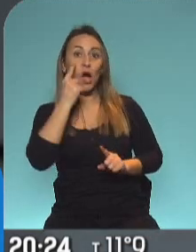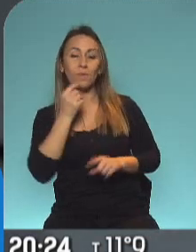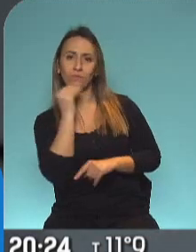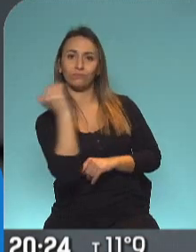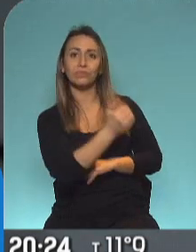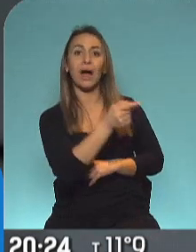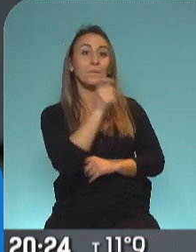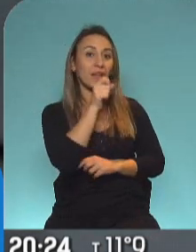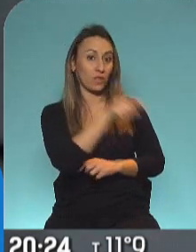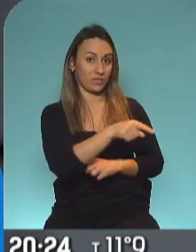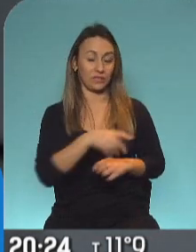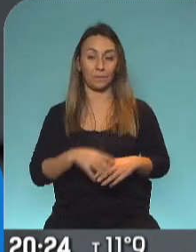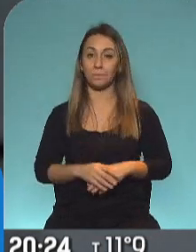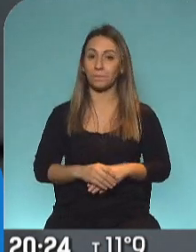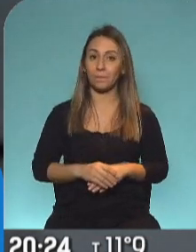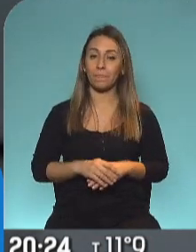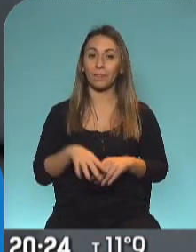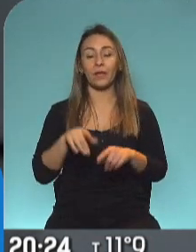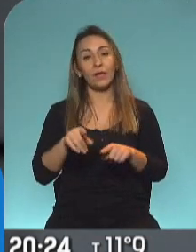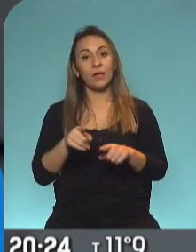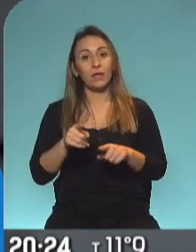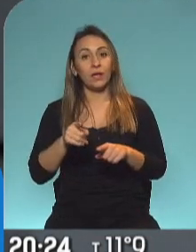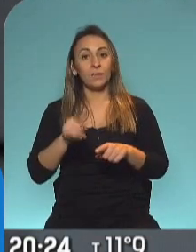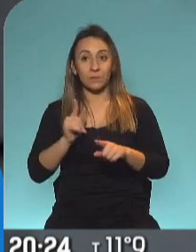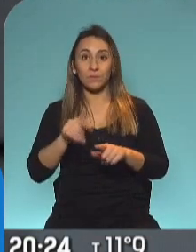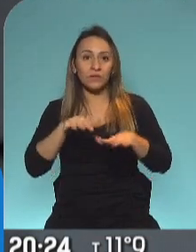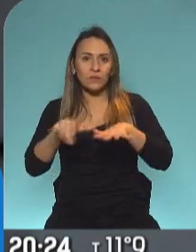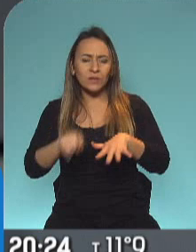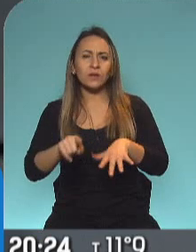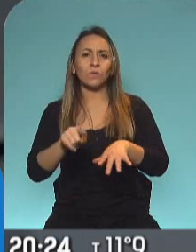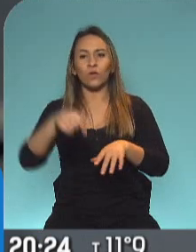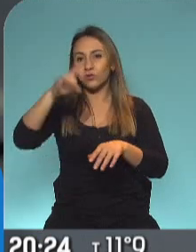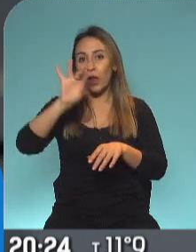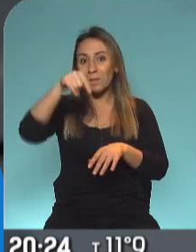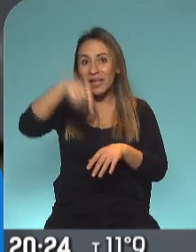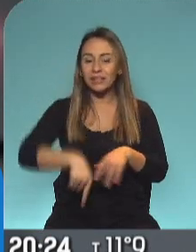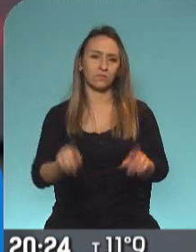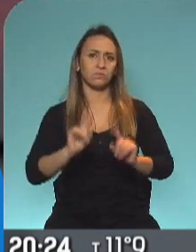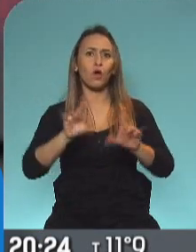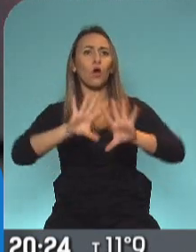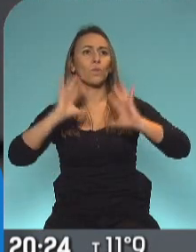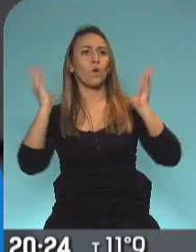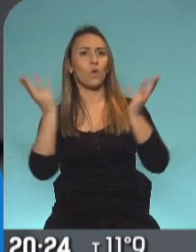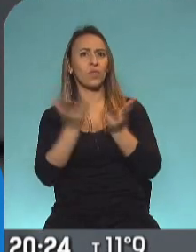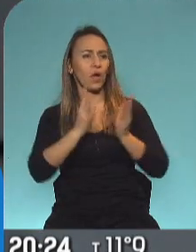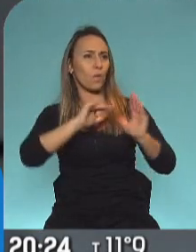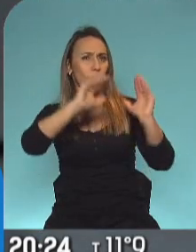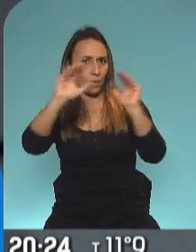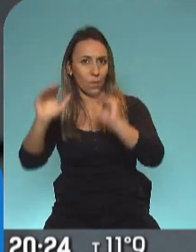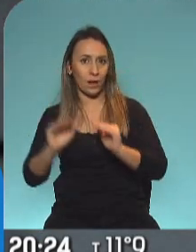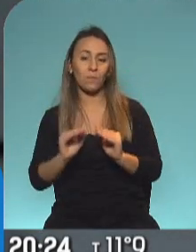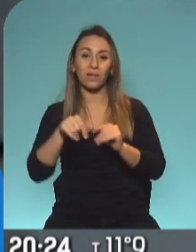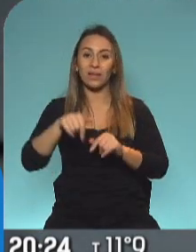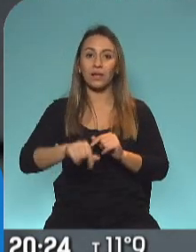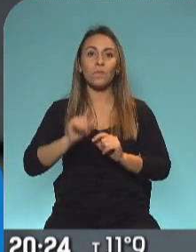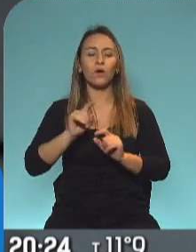interesa entender que esto contarles que esto se puede entender en clave global. Básicamente, ¿por qué? Porque es una tendencia que se está